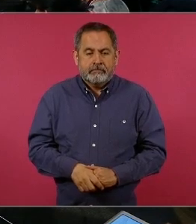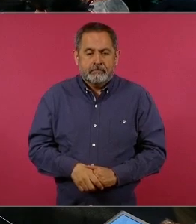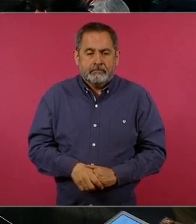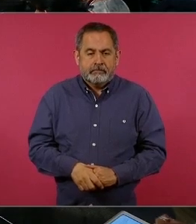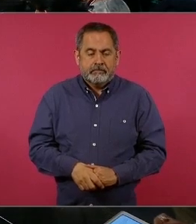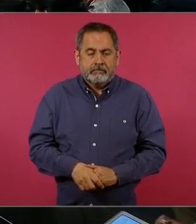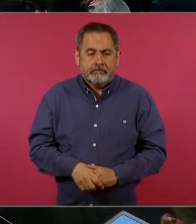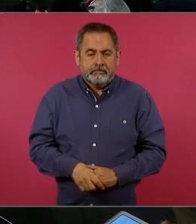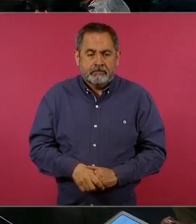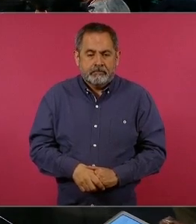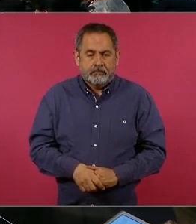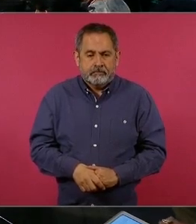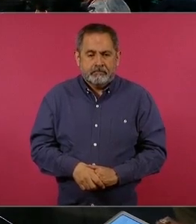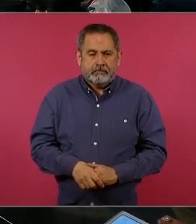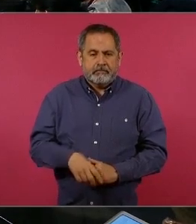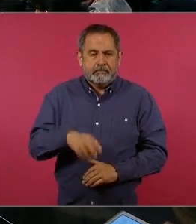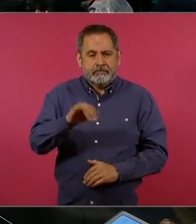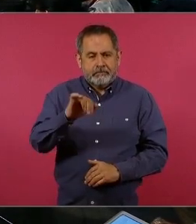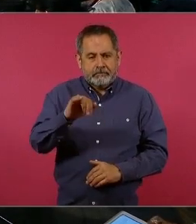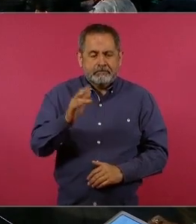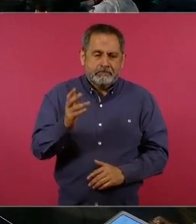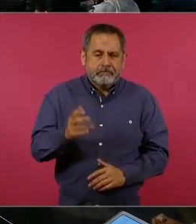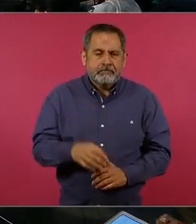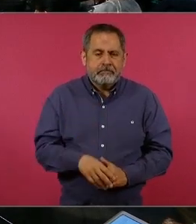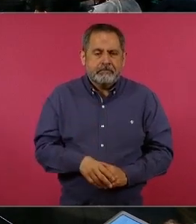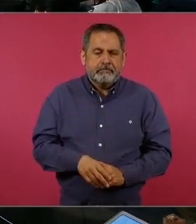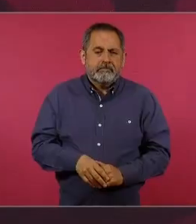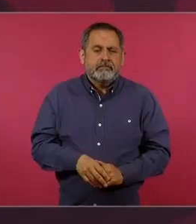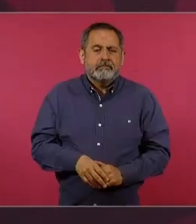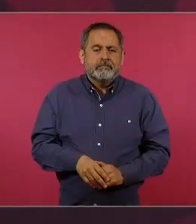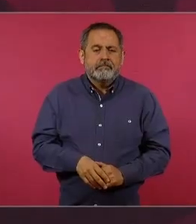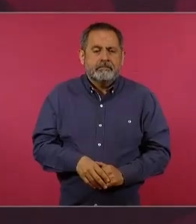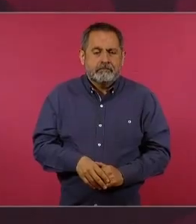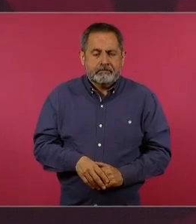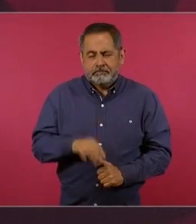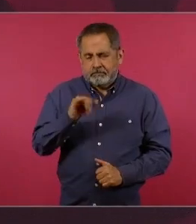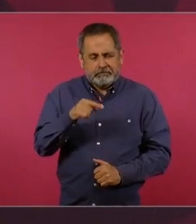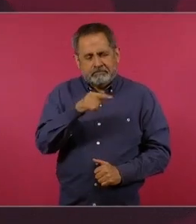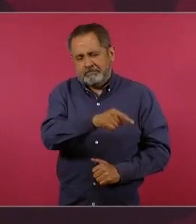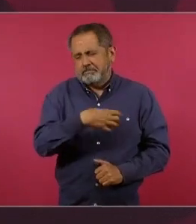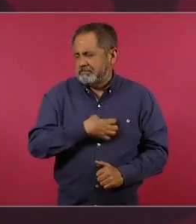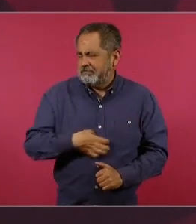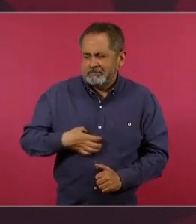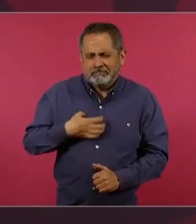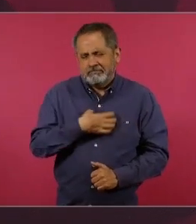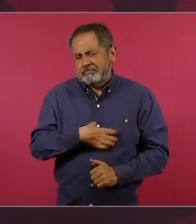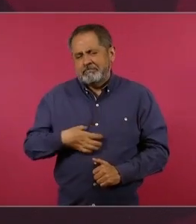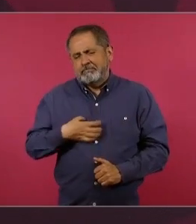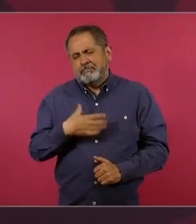la Ah, sí, no, está él muy contento.